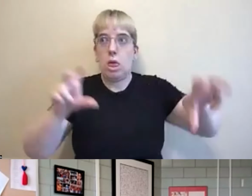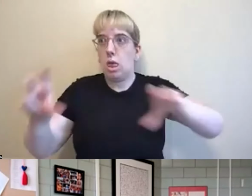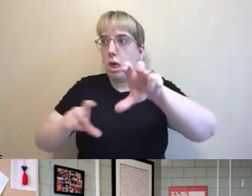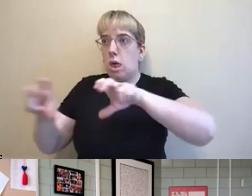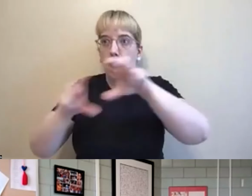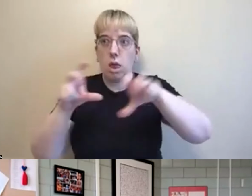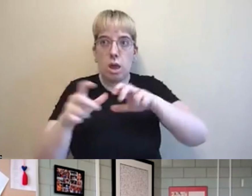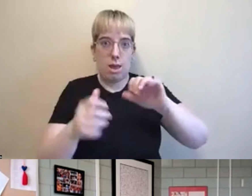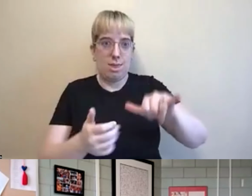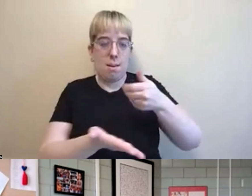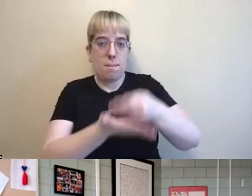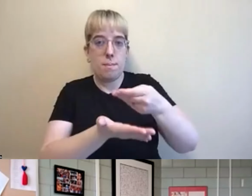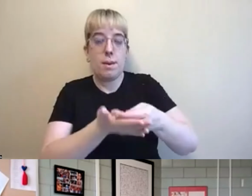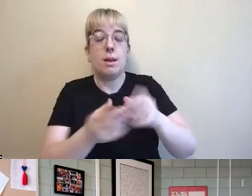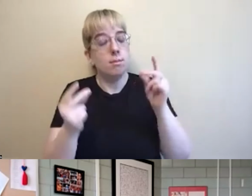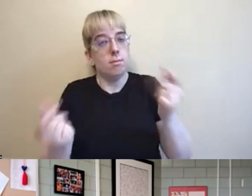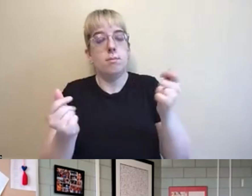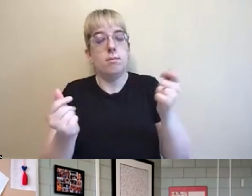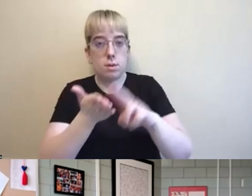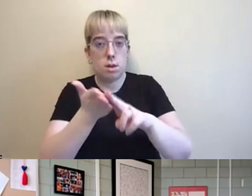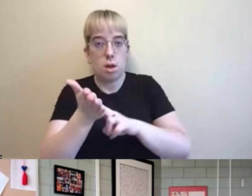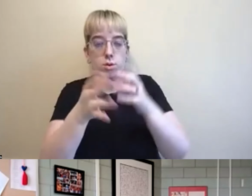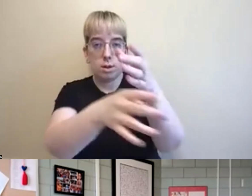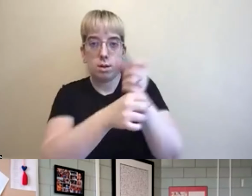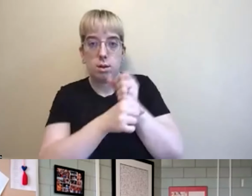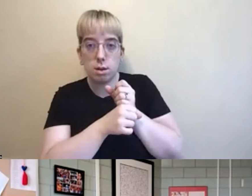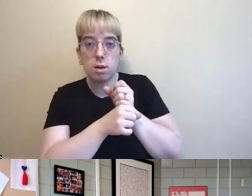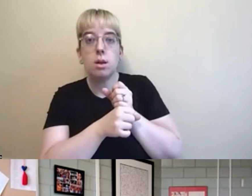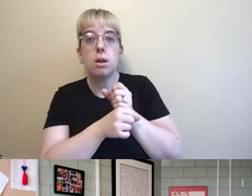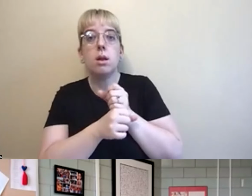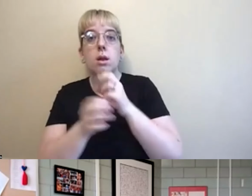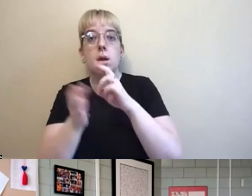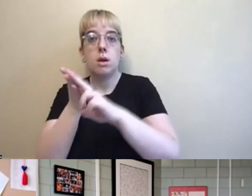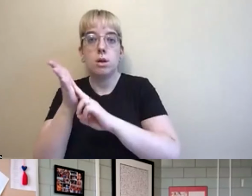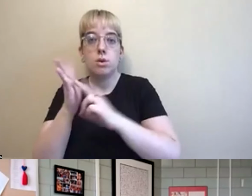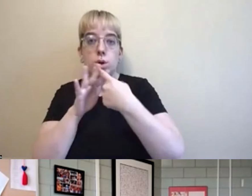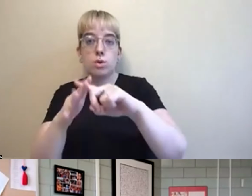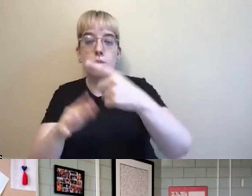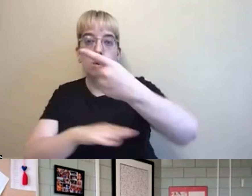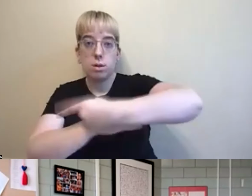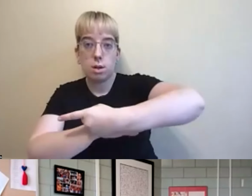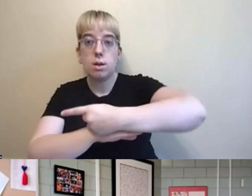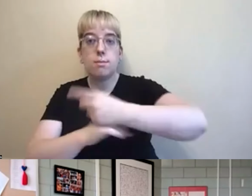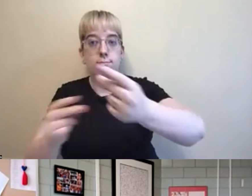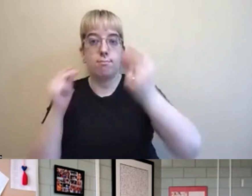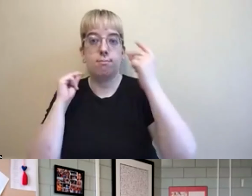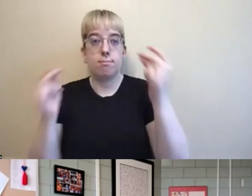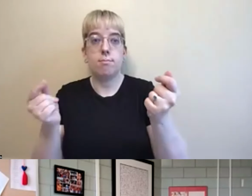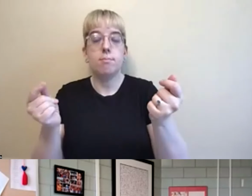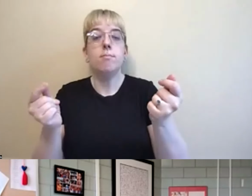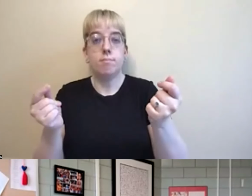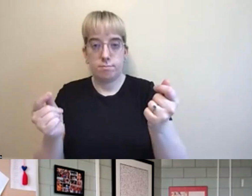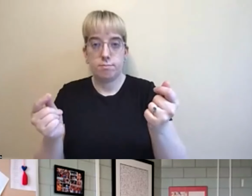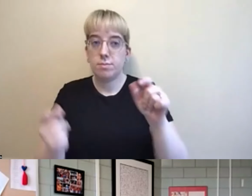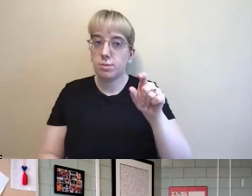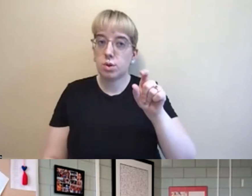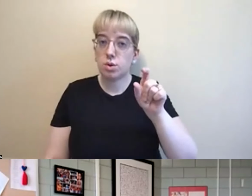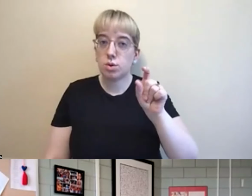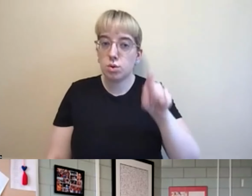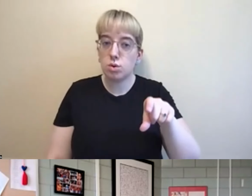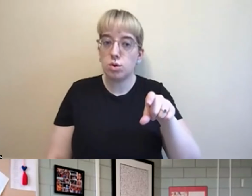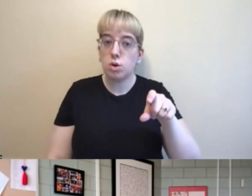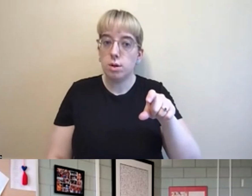cómo vamos a hacer el reembolso. Desde el momento que tengan el contrato, el día del inicio del contrato,